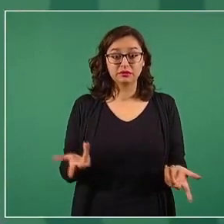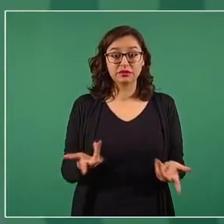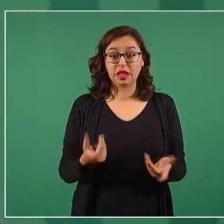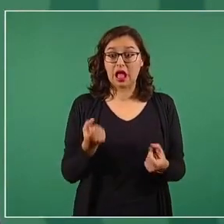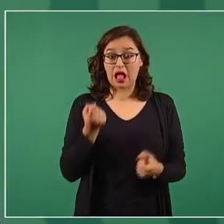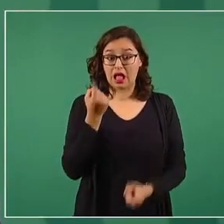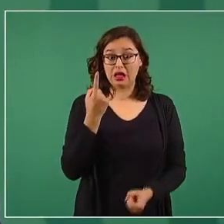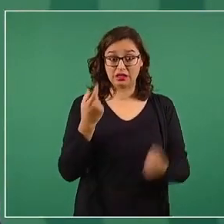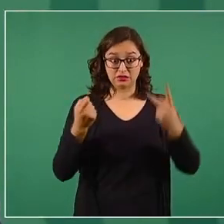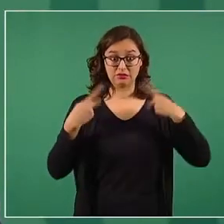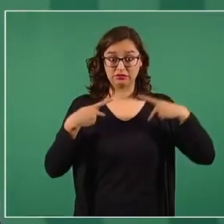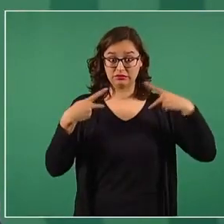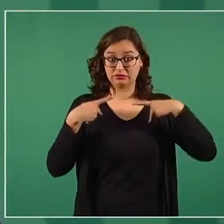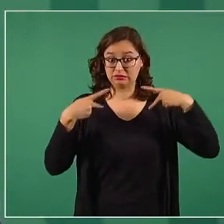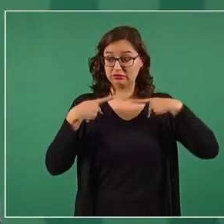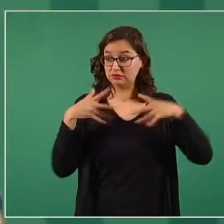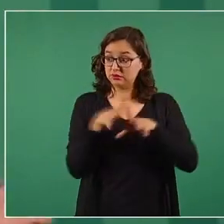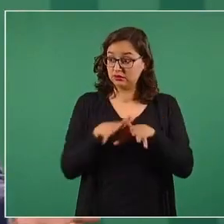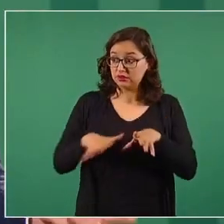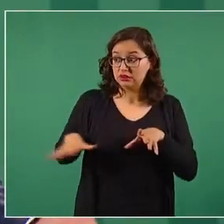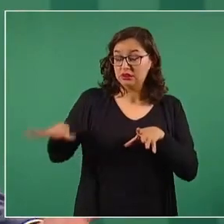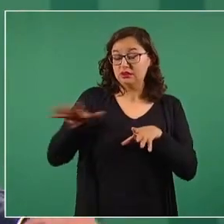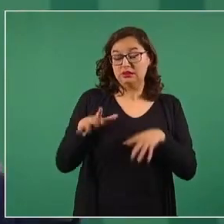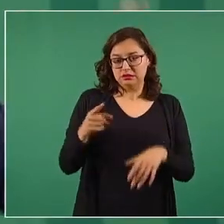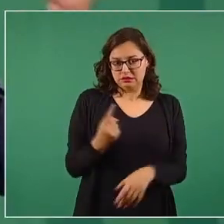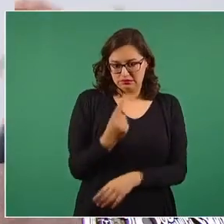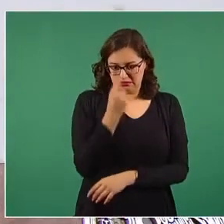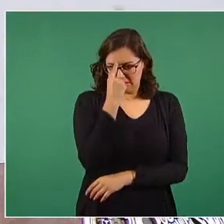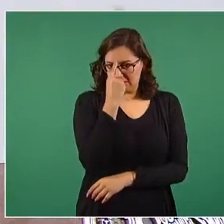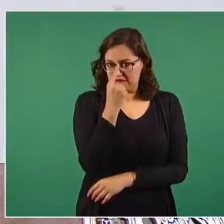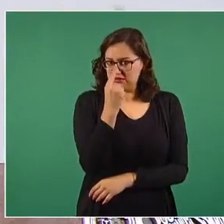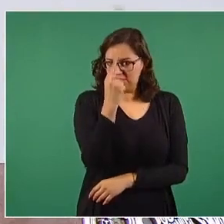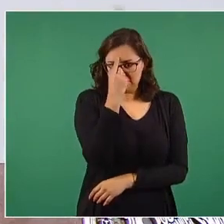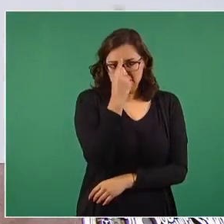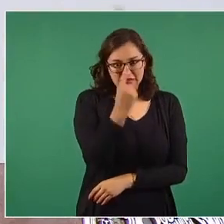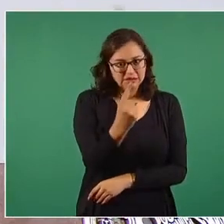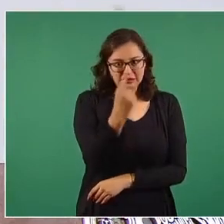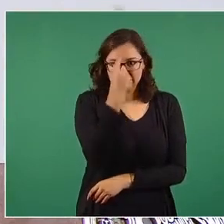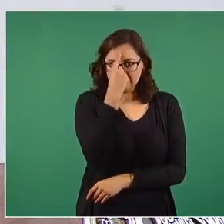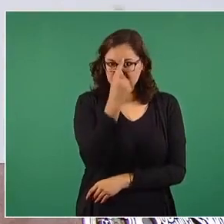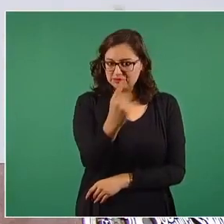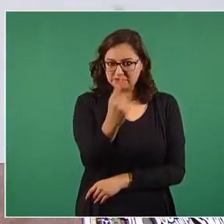enajenación, en donde se